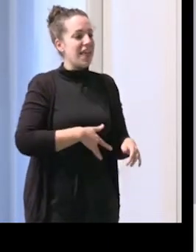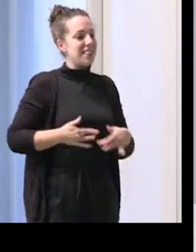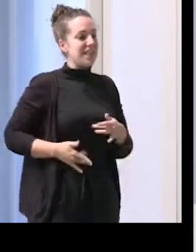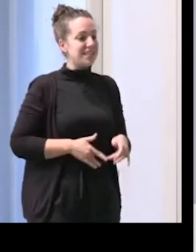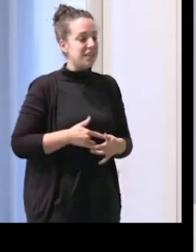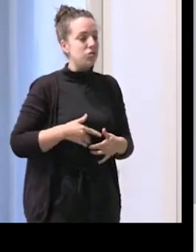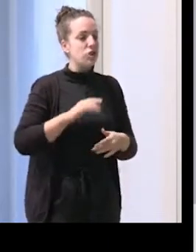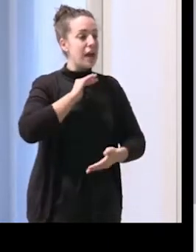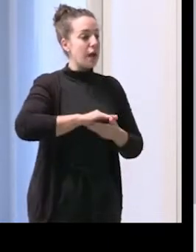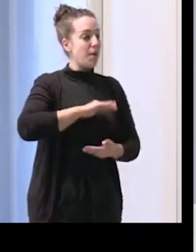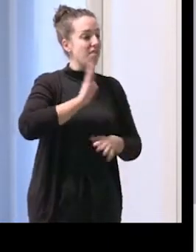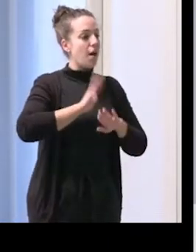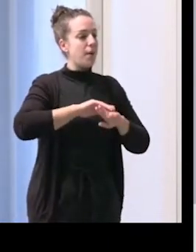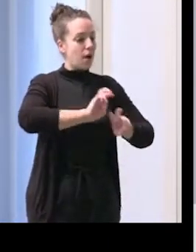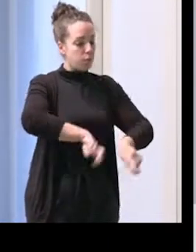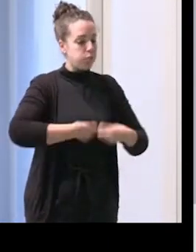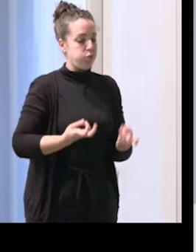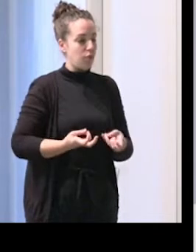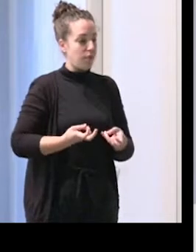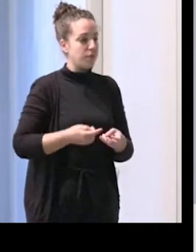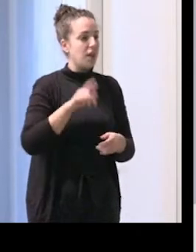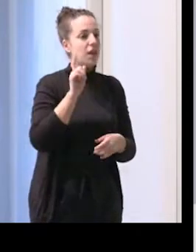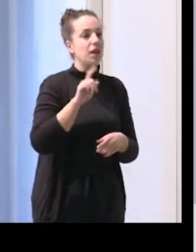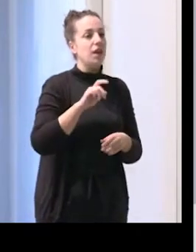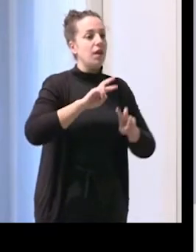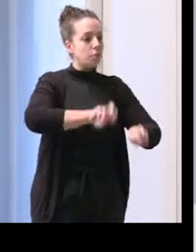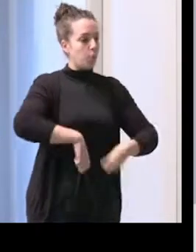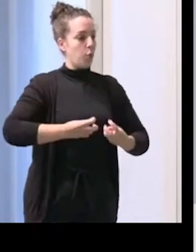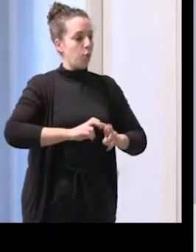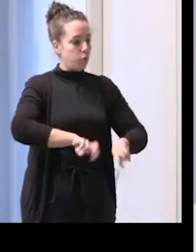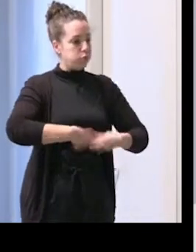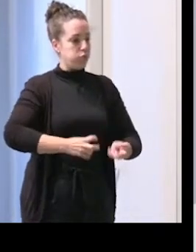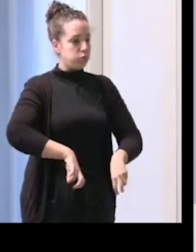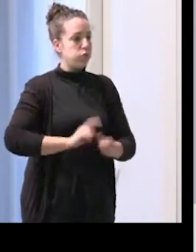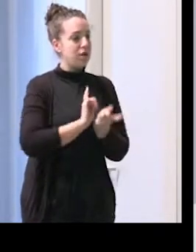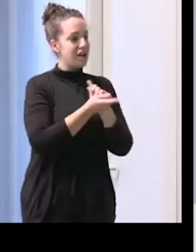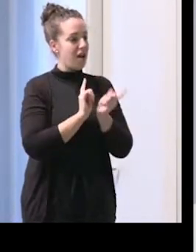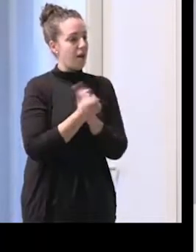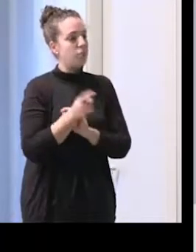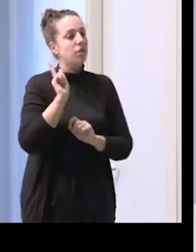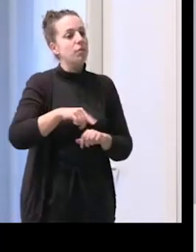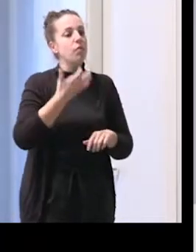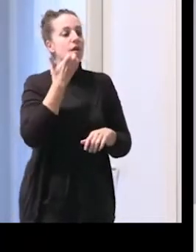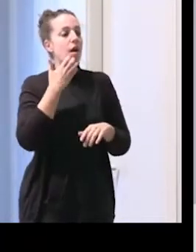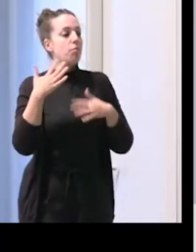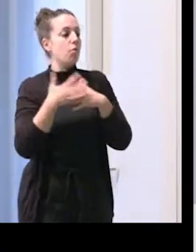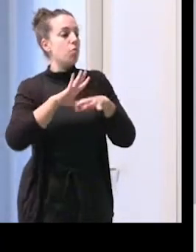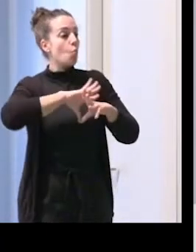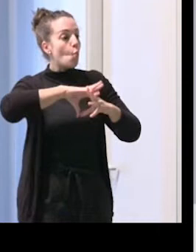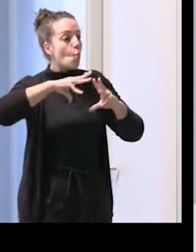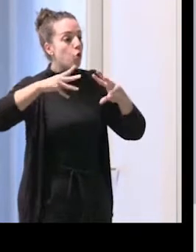naturalmente poder regenerarse y permanentemente estar en un recambio, en un intercambio. Hay otros tejidos, como el